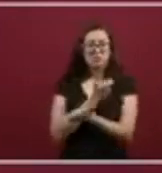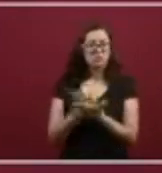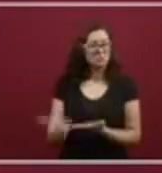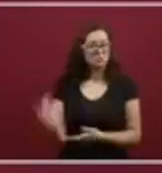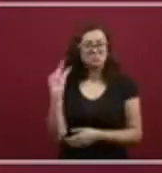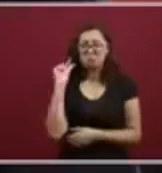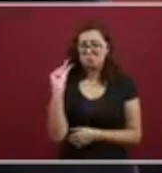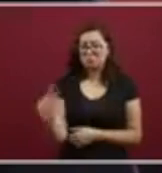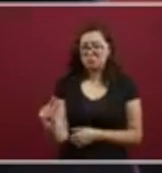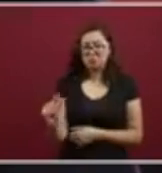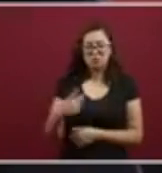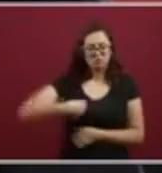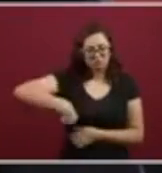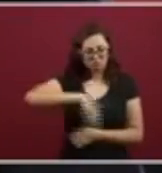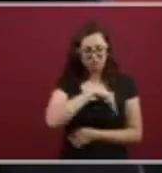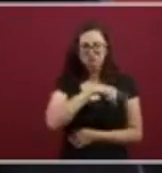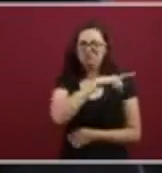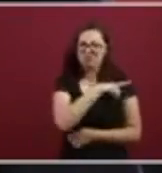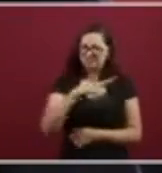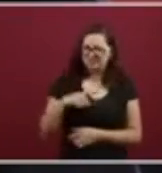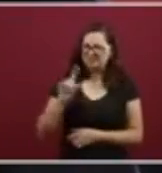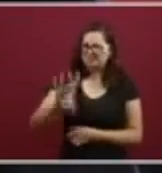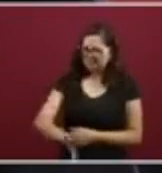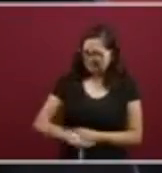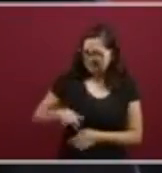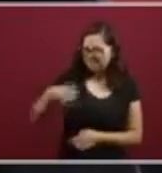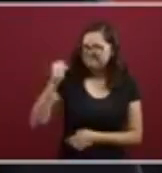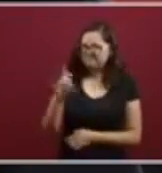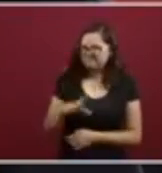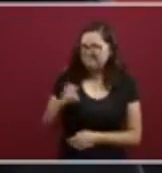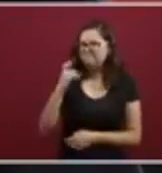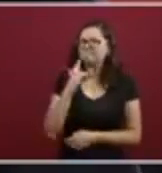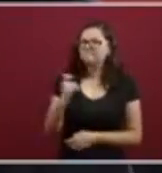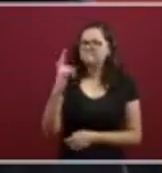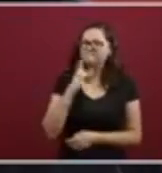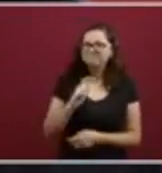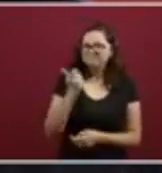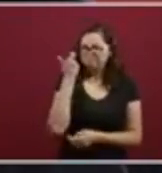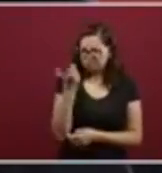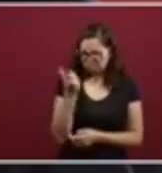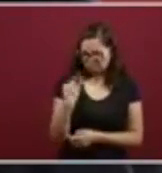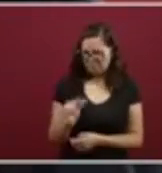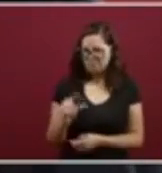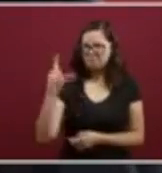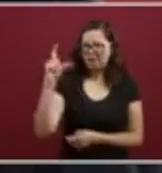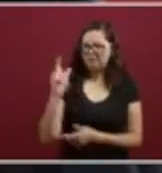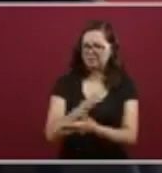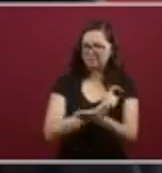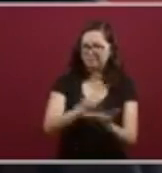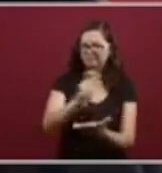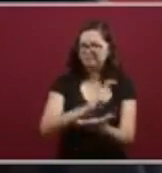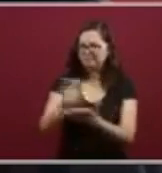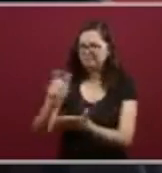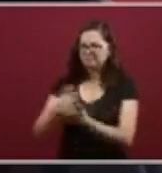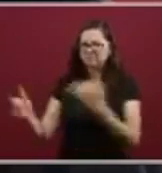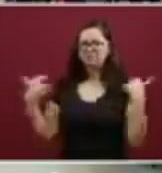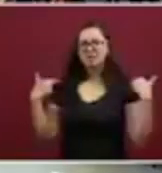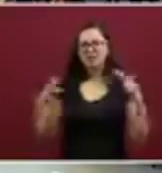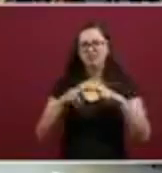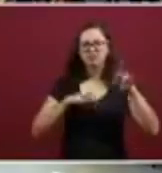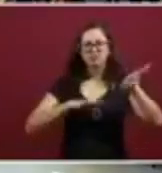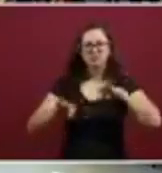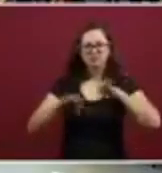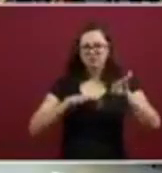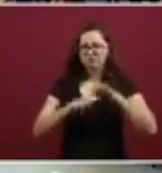para mejorar los salarios de los maestros y de todos los trabajadores. Pero